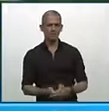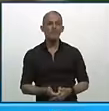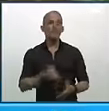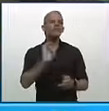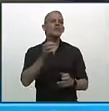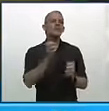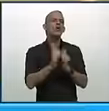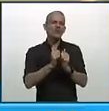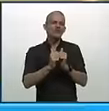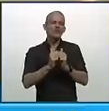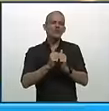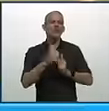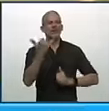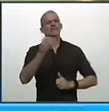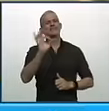de Boca